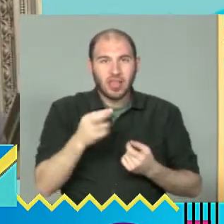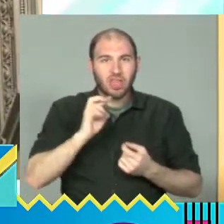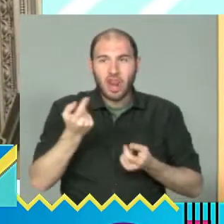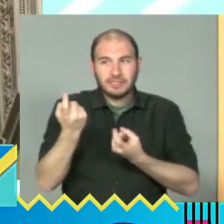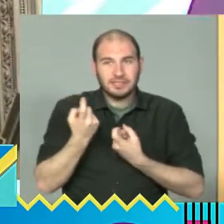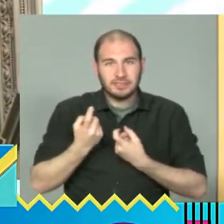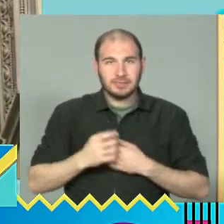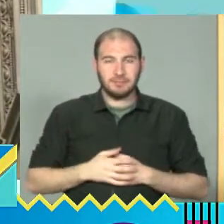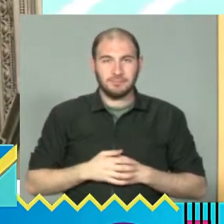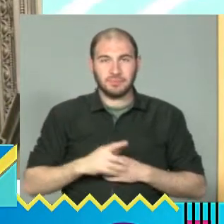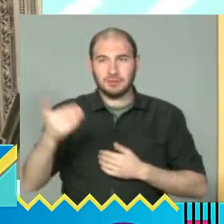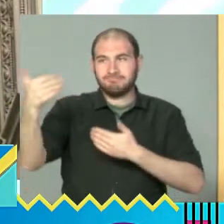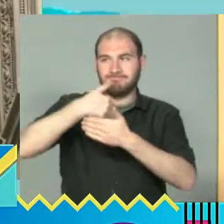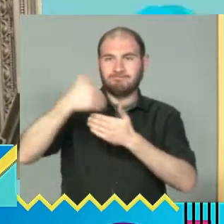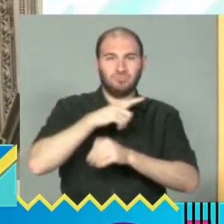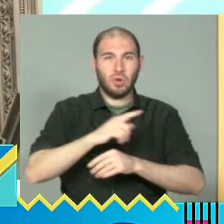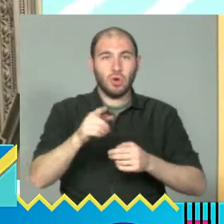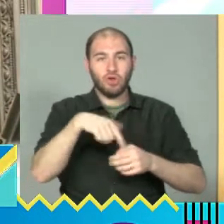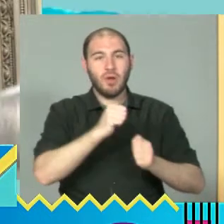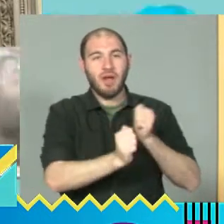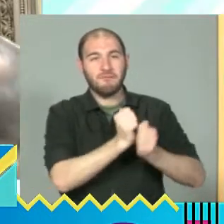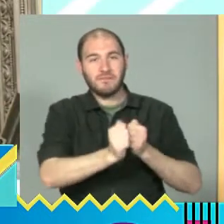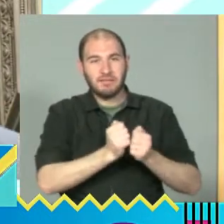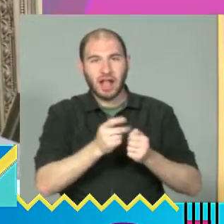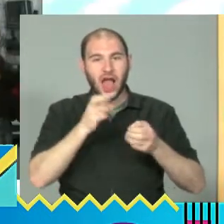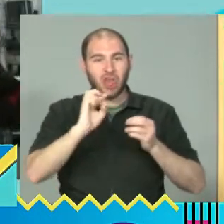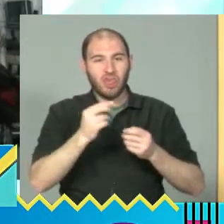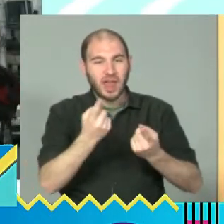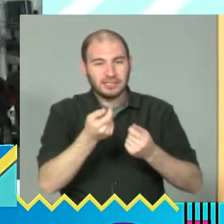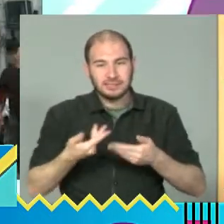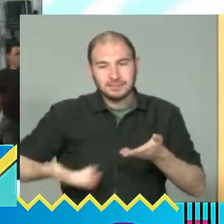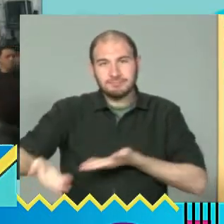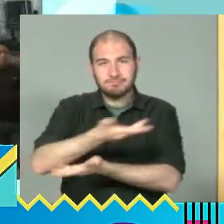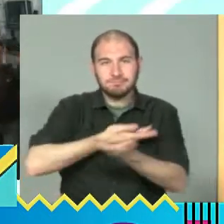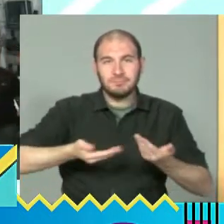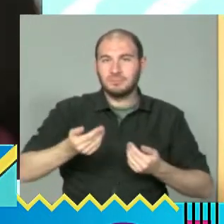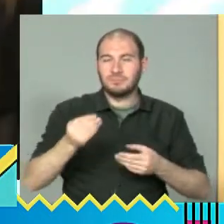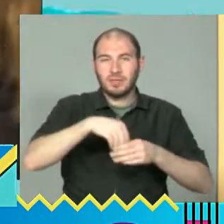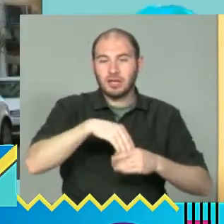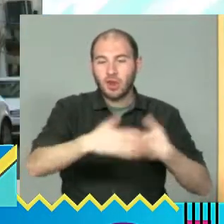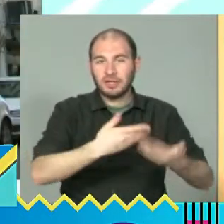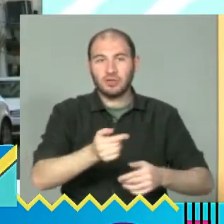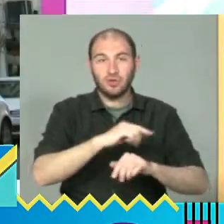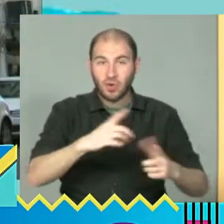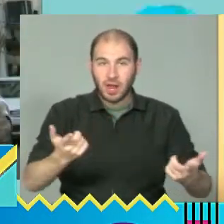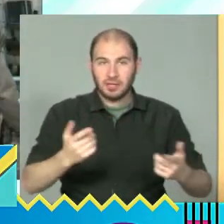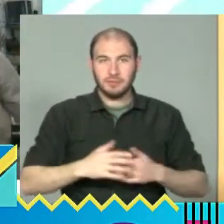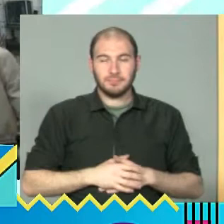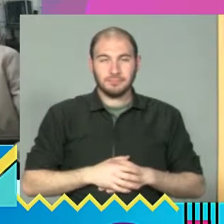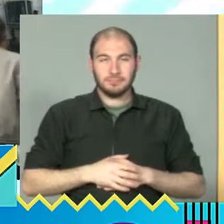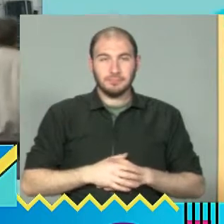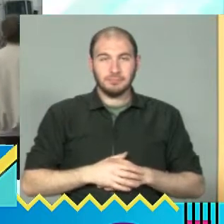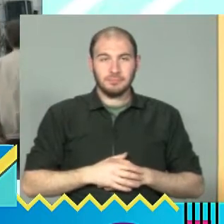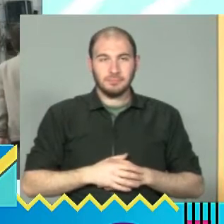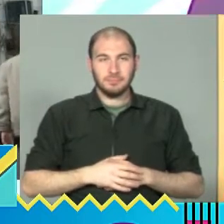dólares que no están entrando. El sector productivo no está metiendo los dólares que hacen falta para, digamos, para desarrollar el país, y